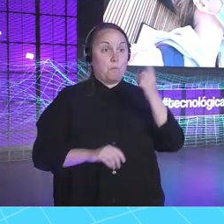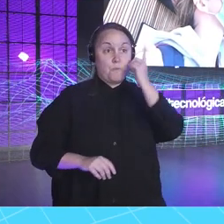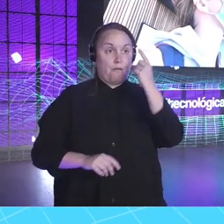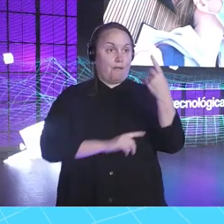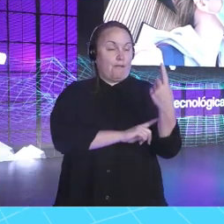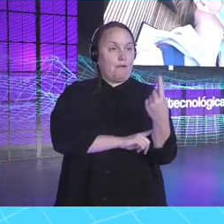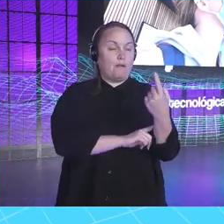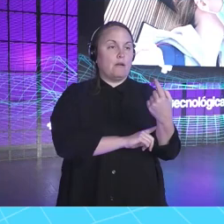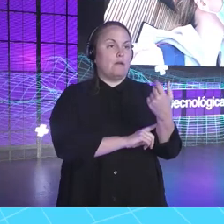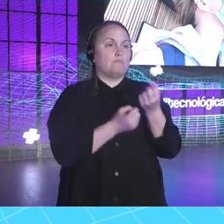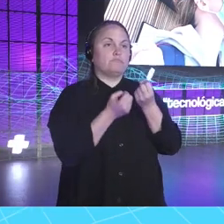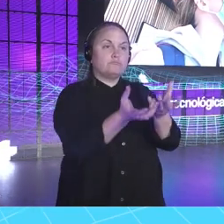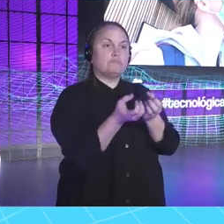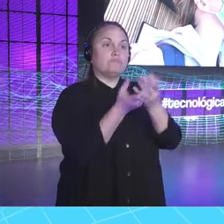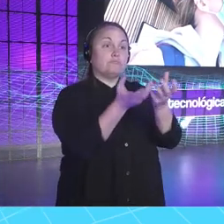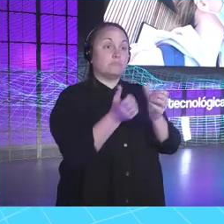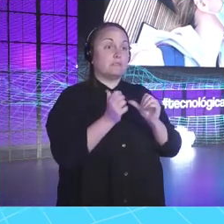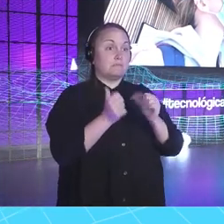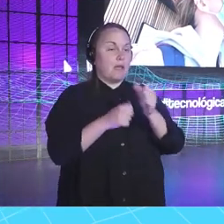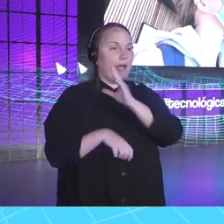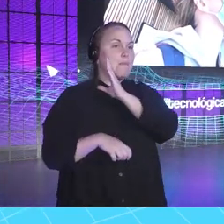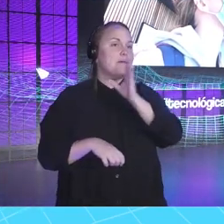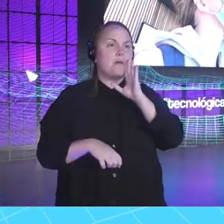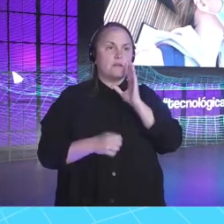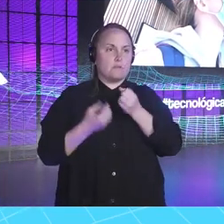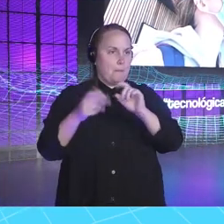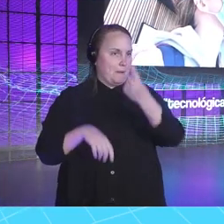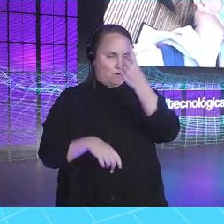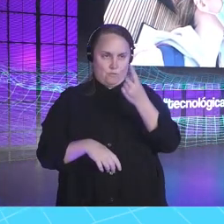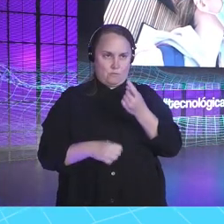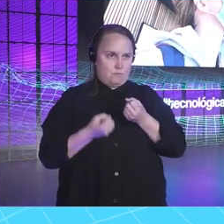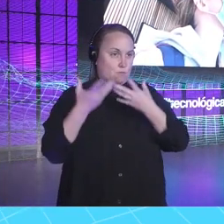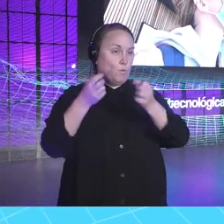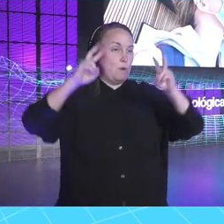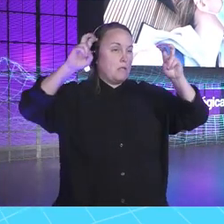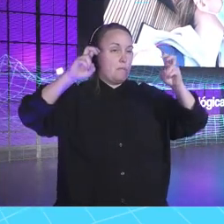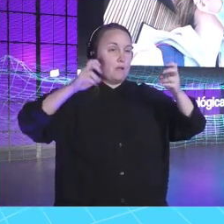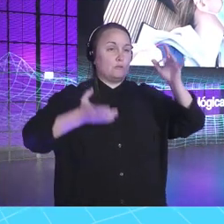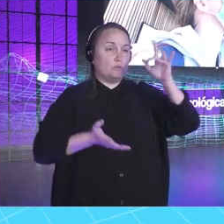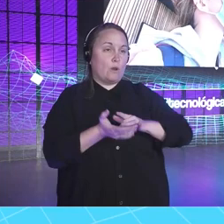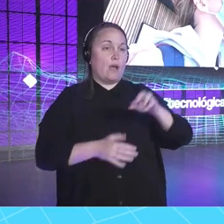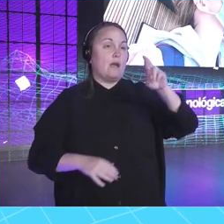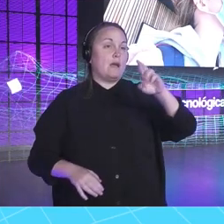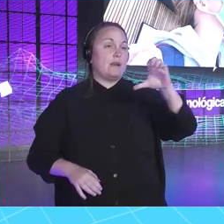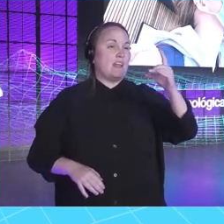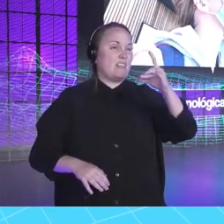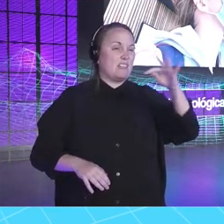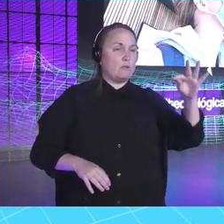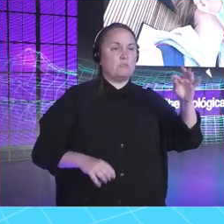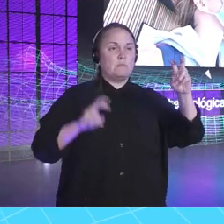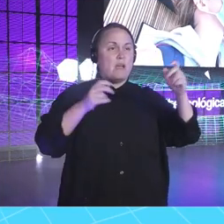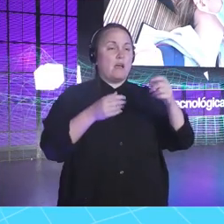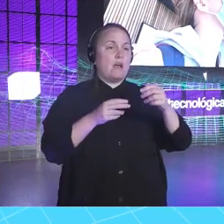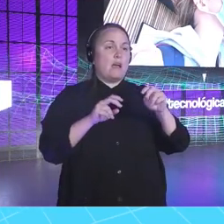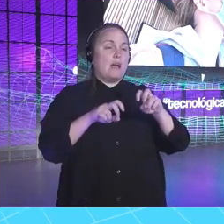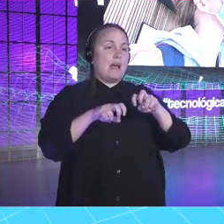y contaba cosas que inicialmente se las contaba mi madre la primera se la conté a mi madre un tema que pasó en reddit con unas acciones de gamespop y mi